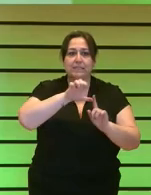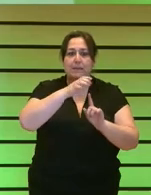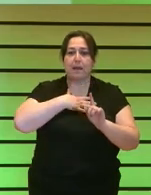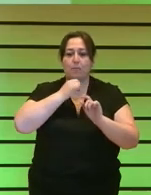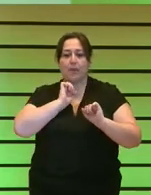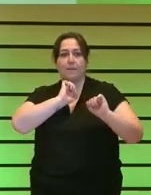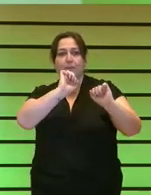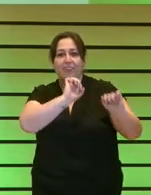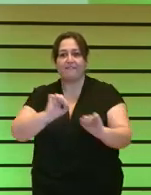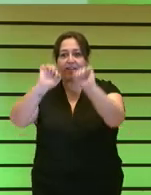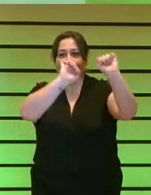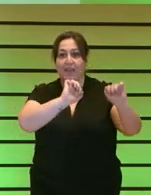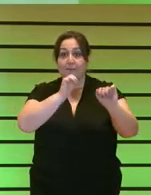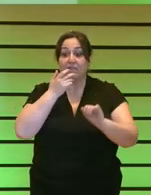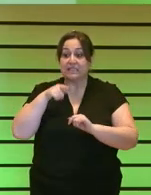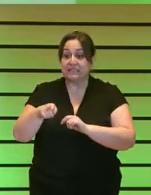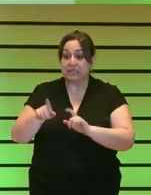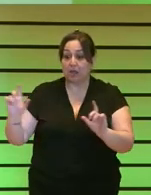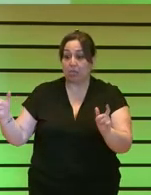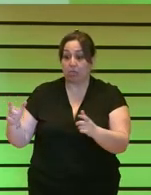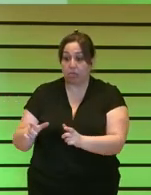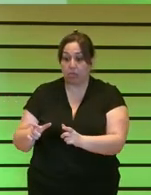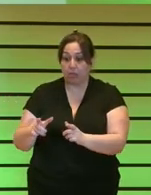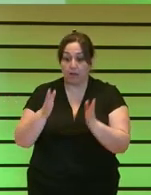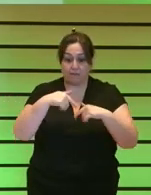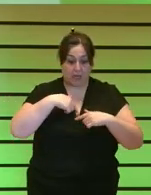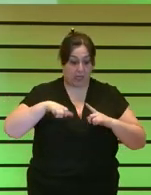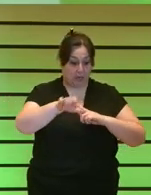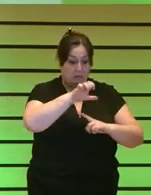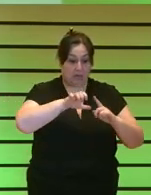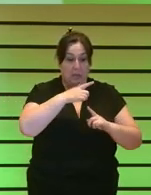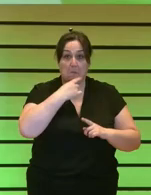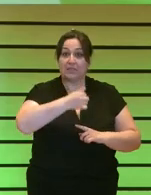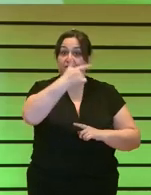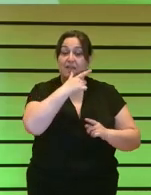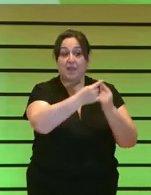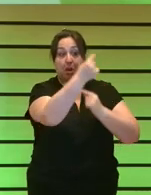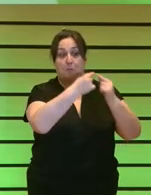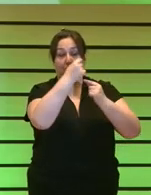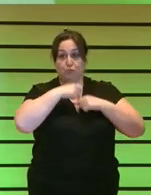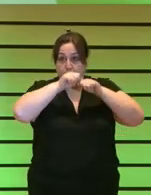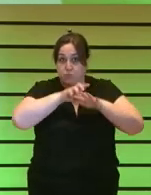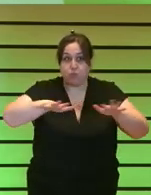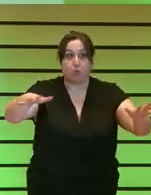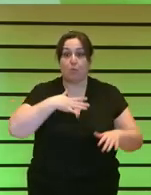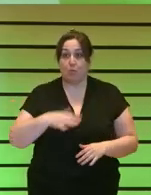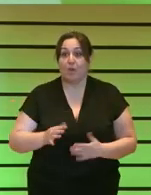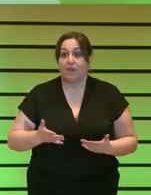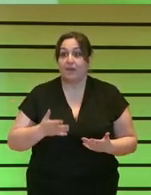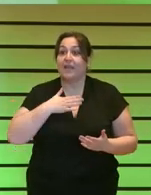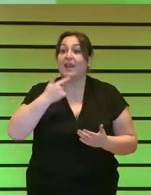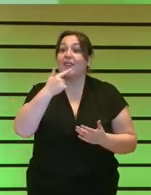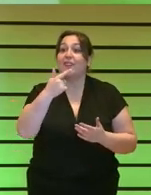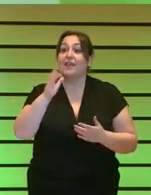si reducimos esa complejidad reduciendo la biodiversidad es más sencillo que los virus se conviertan en pandemia quiere decir esto que el cambio